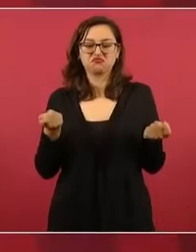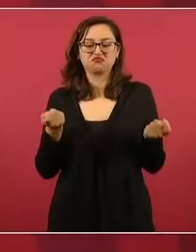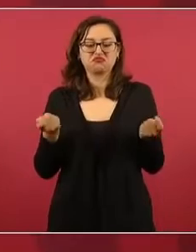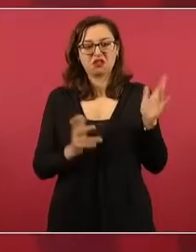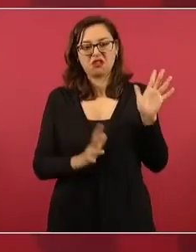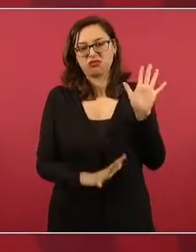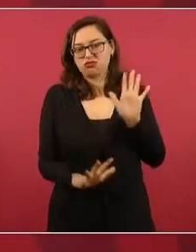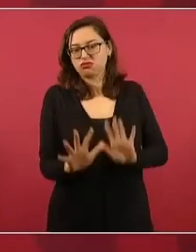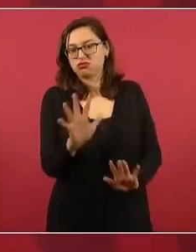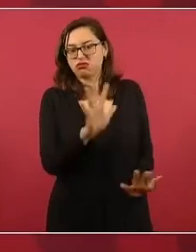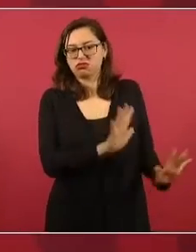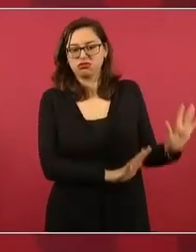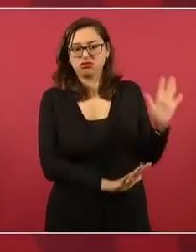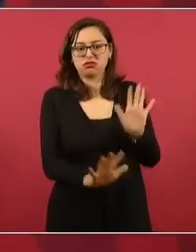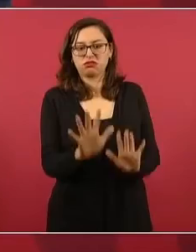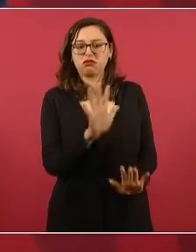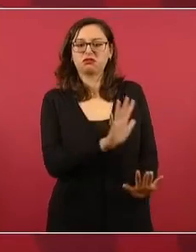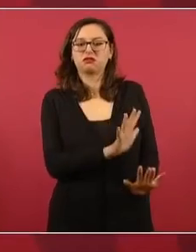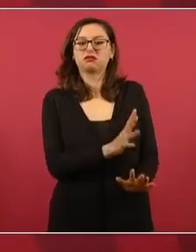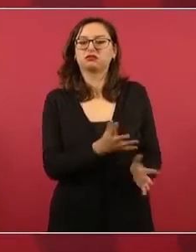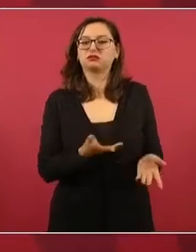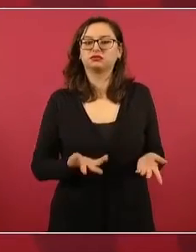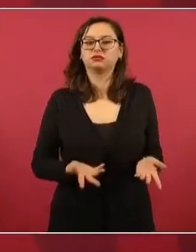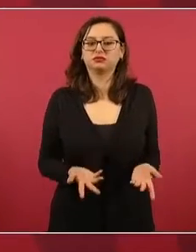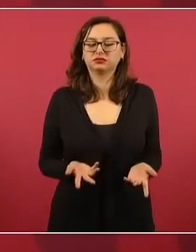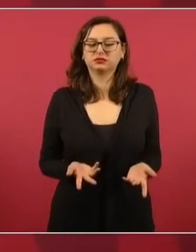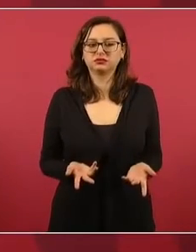de estos